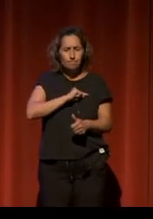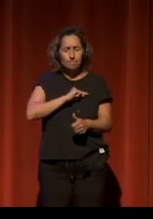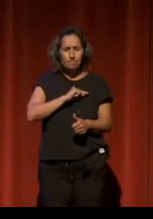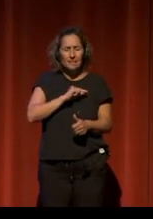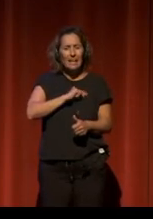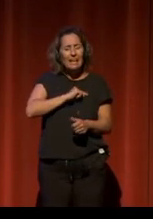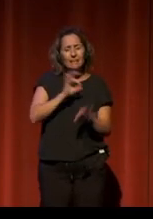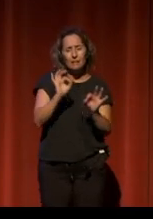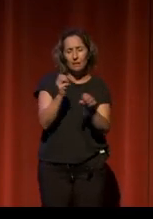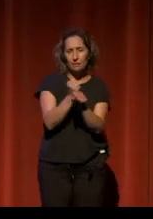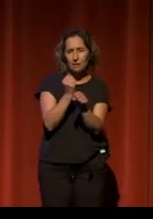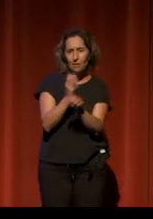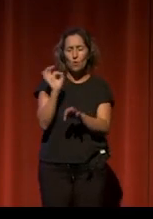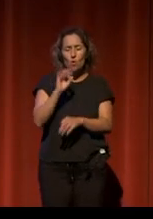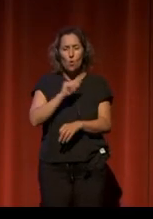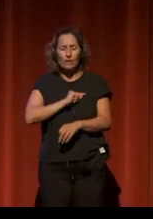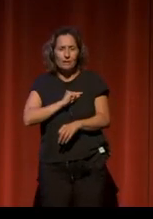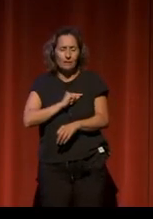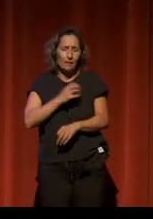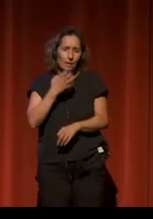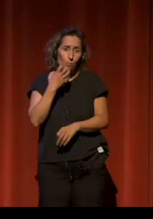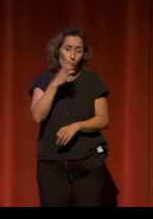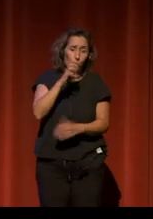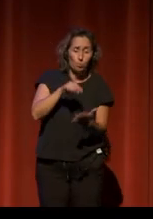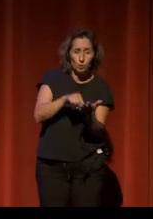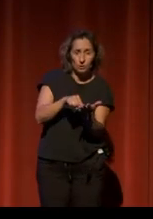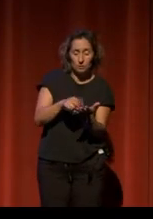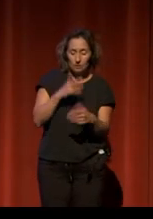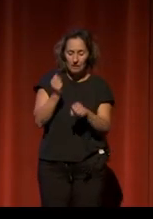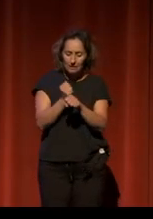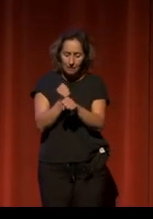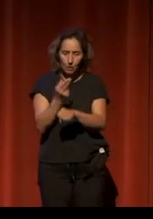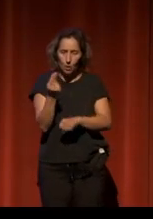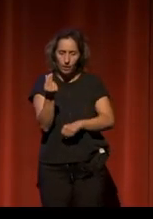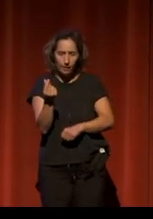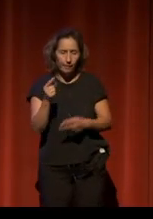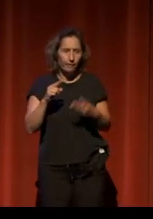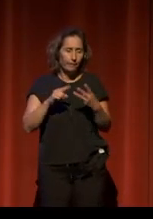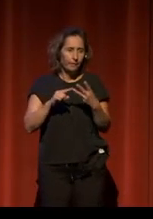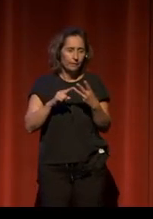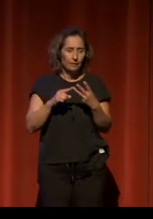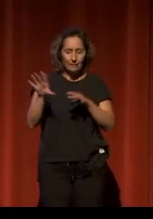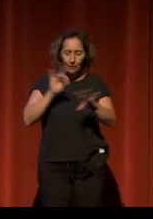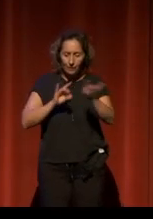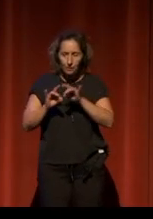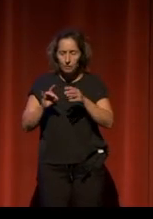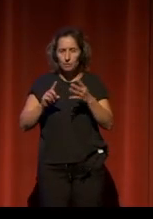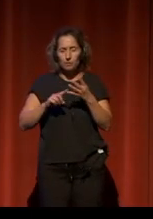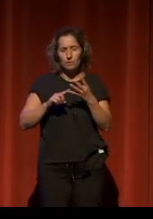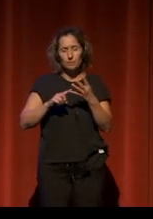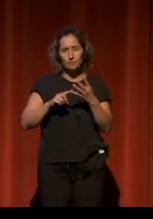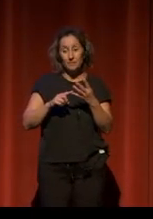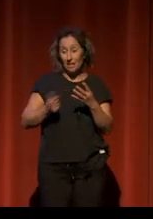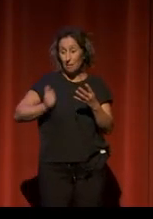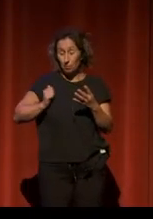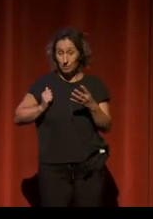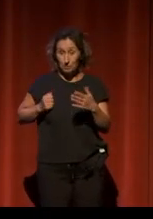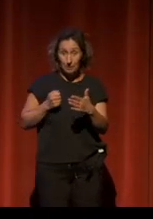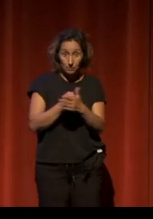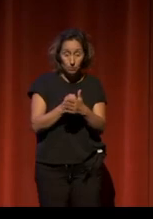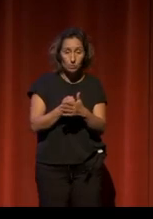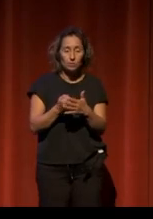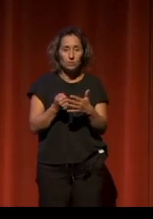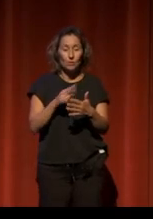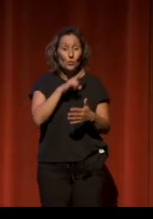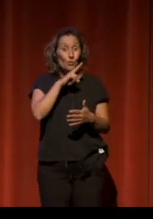ética del trabajo o ética protestante no en el que el trabajo el dinero la determinación en fin la optimización Serían como